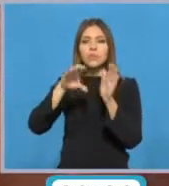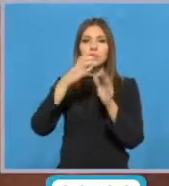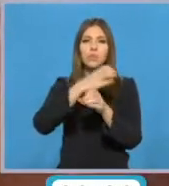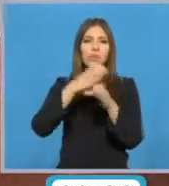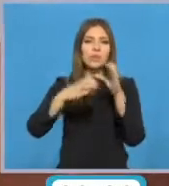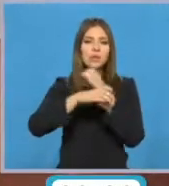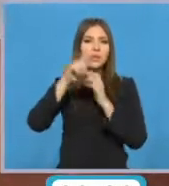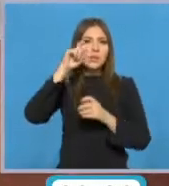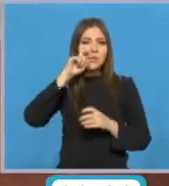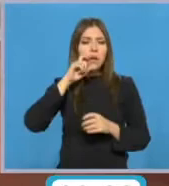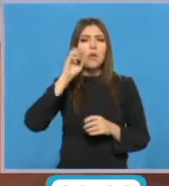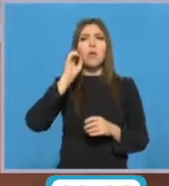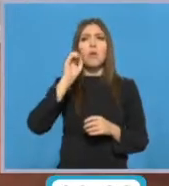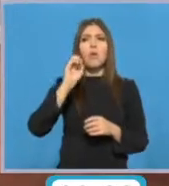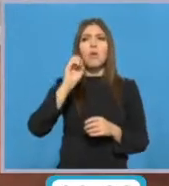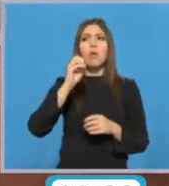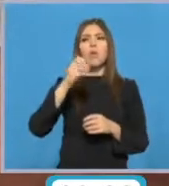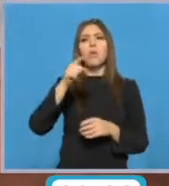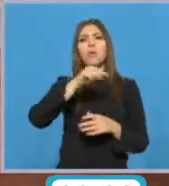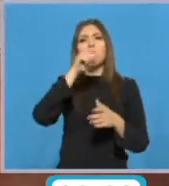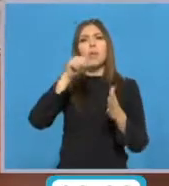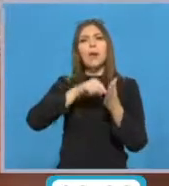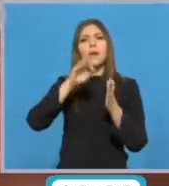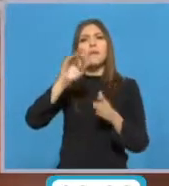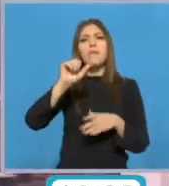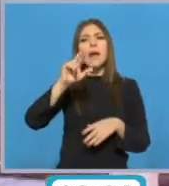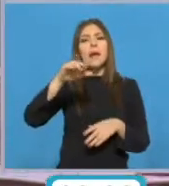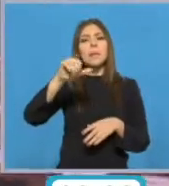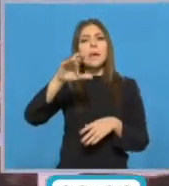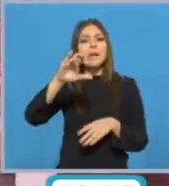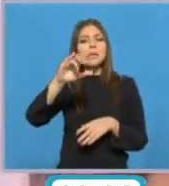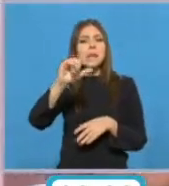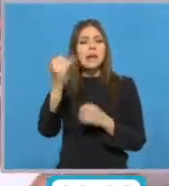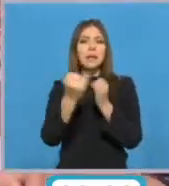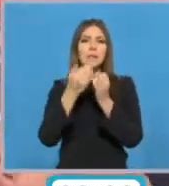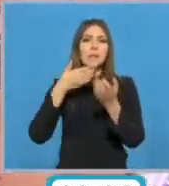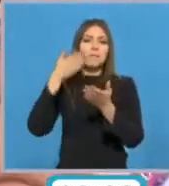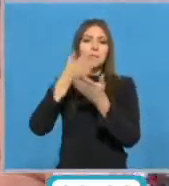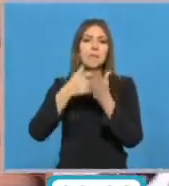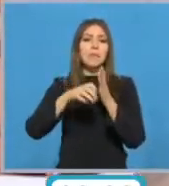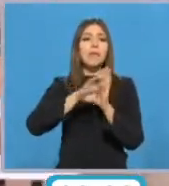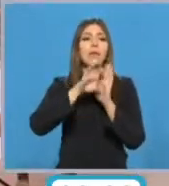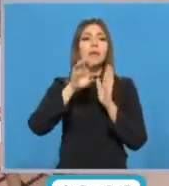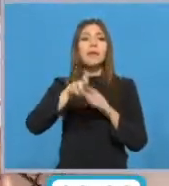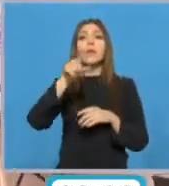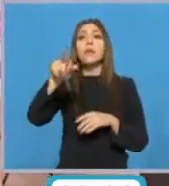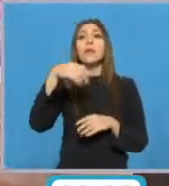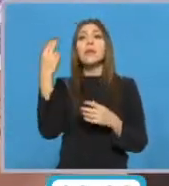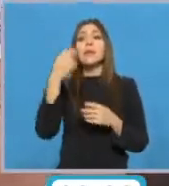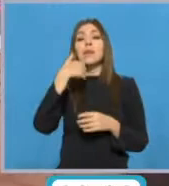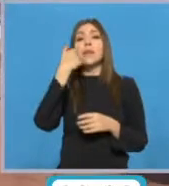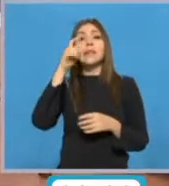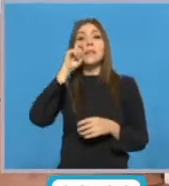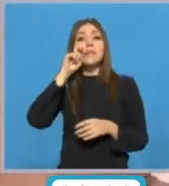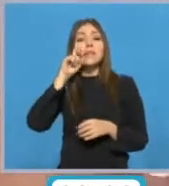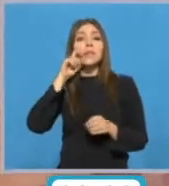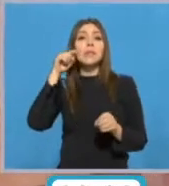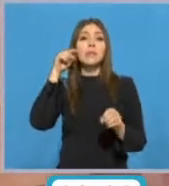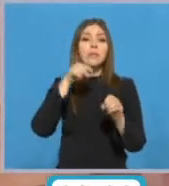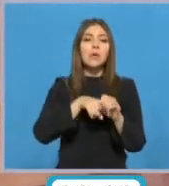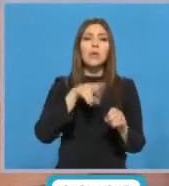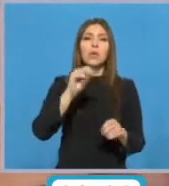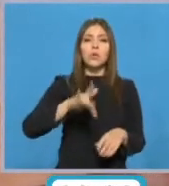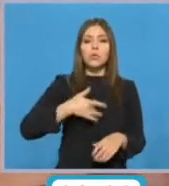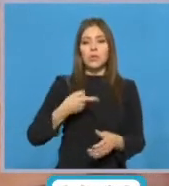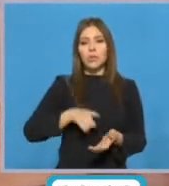en las farmacias y que, bueno, pues son un gran aliado para que si hay una relación sexual con penetración, esta no sea dolorosa Claro. y estés bien lubricada.